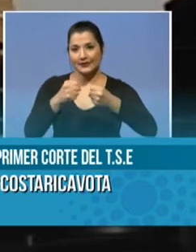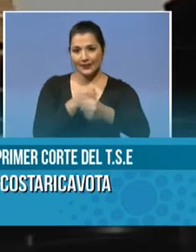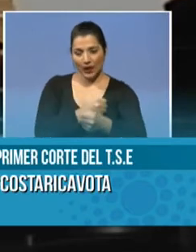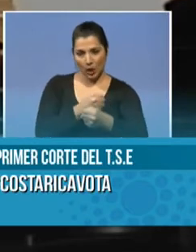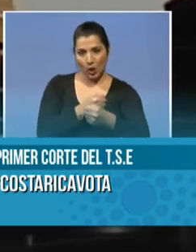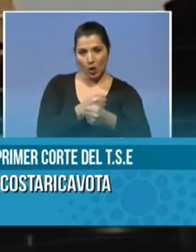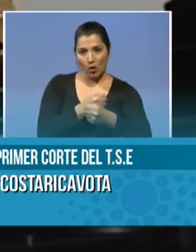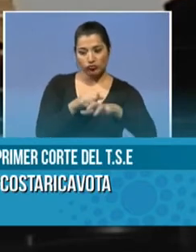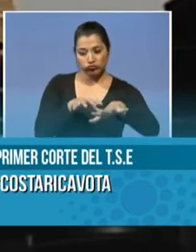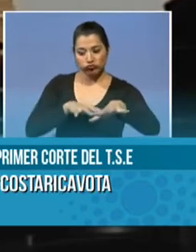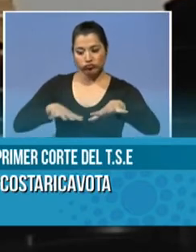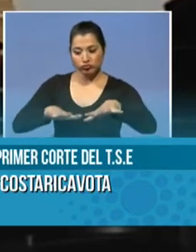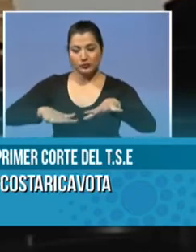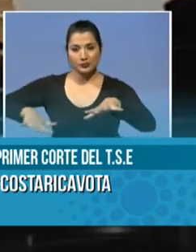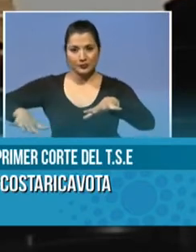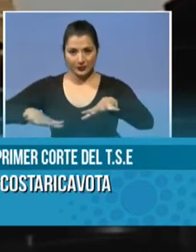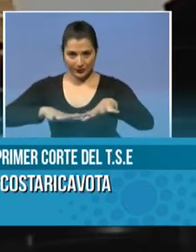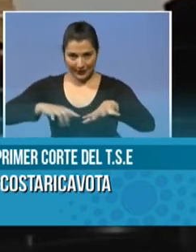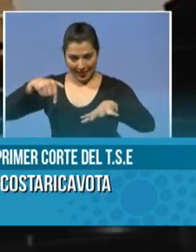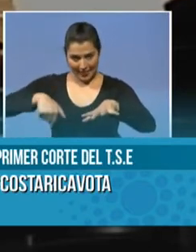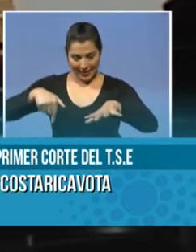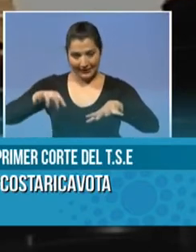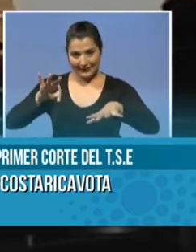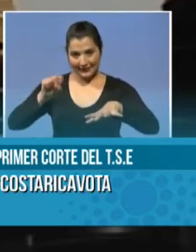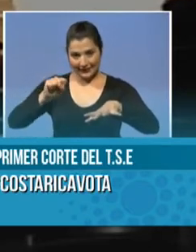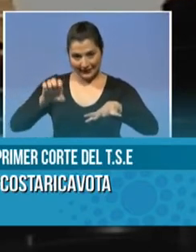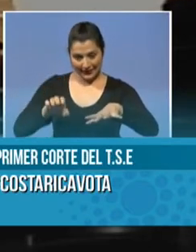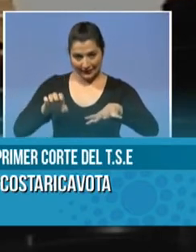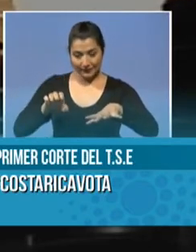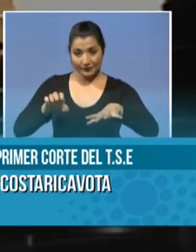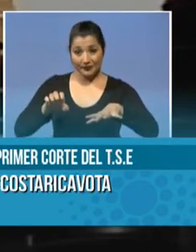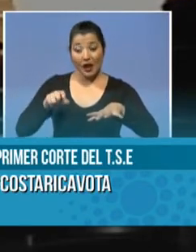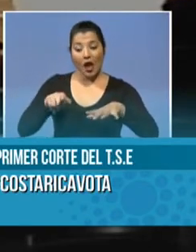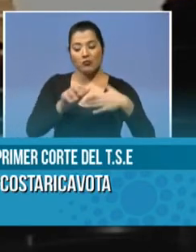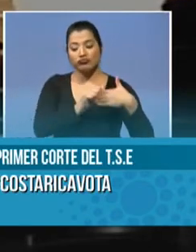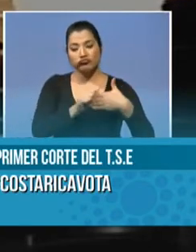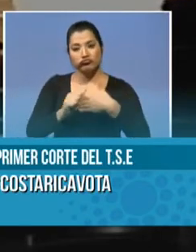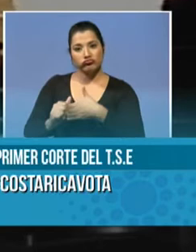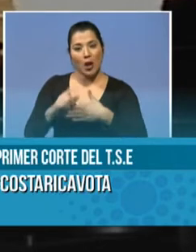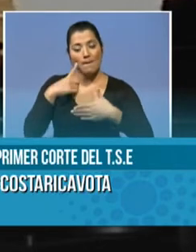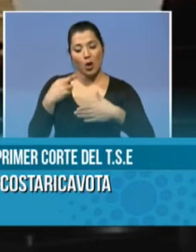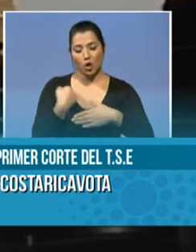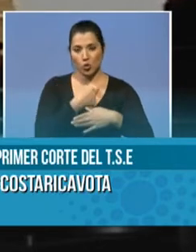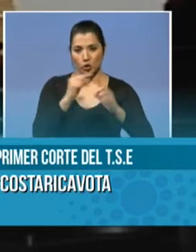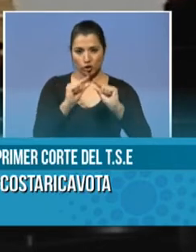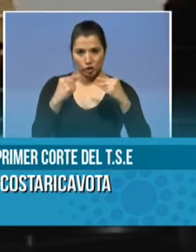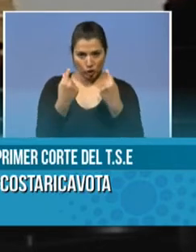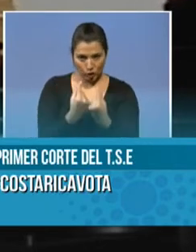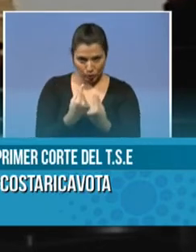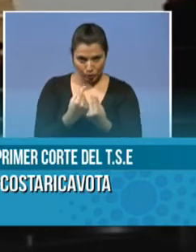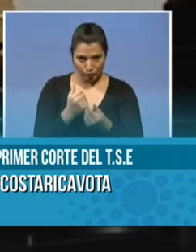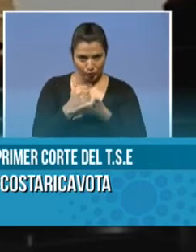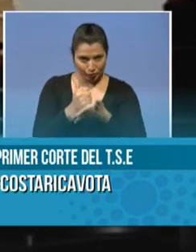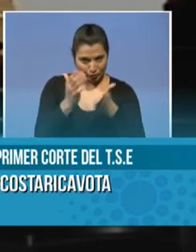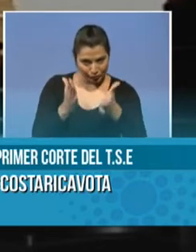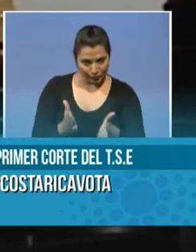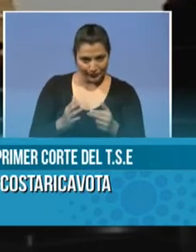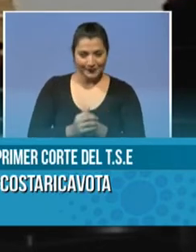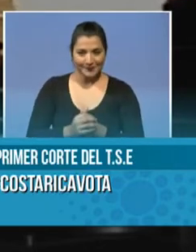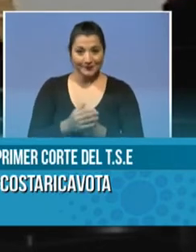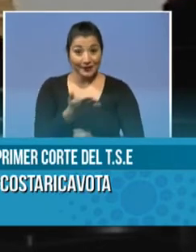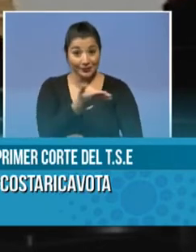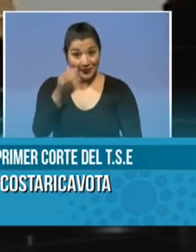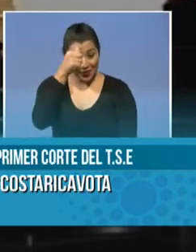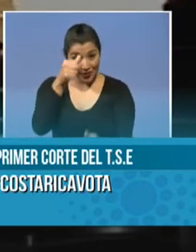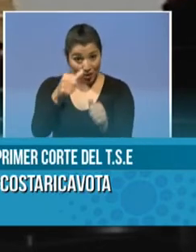ubica en el vestíbulo de este auditorio, a donde serán guiados por nuestro grupo de decanes. Les recordamos